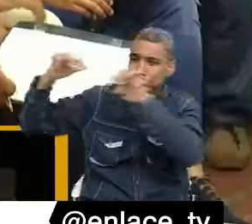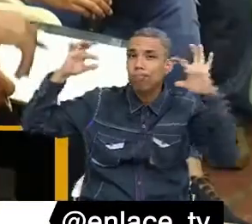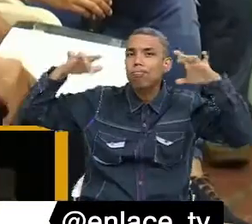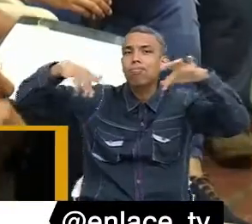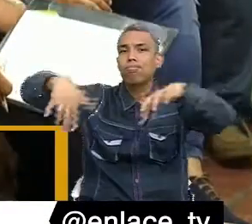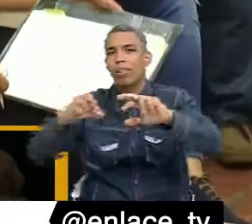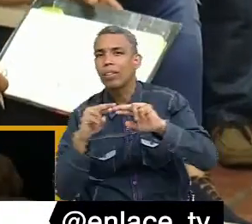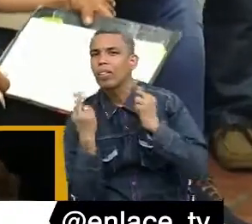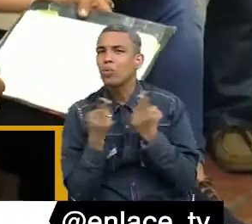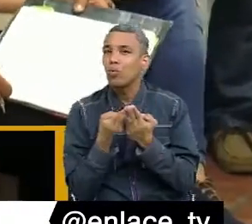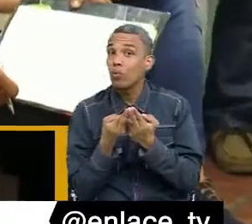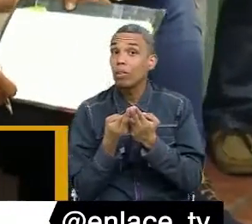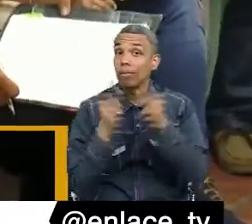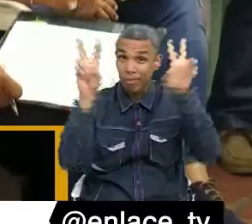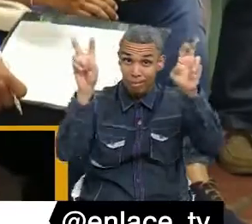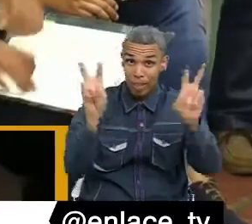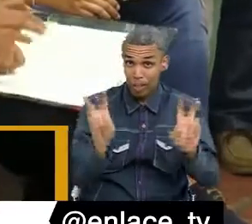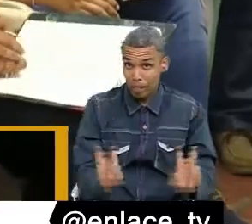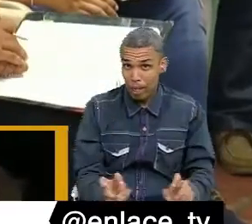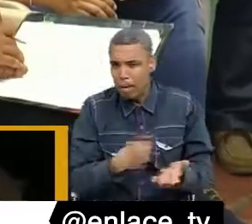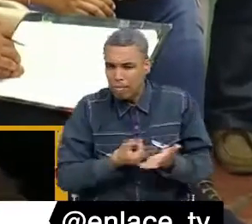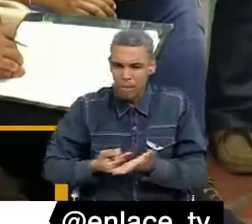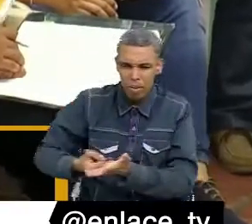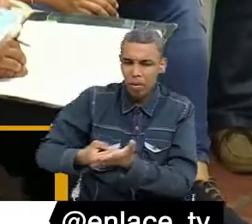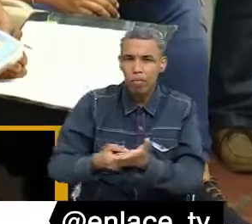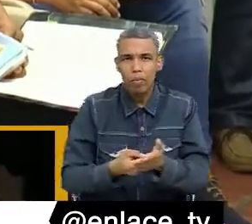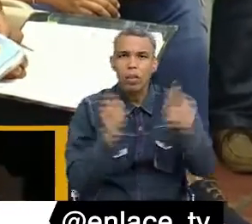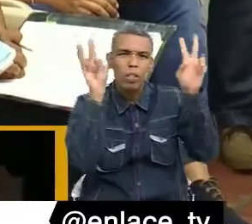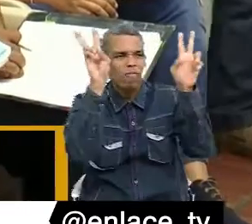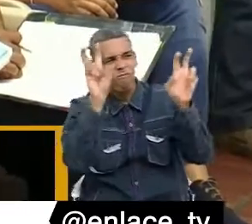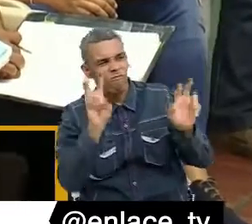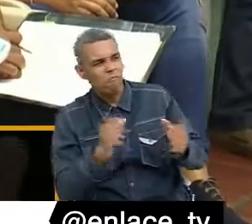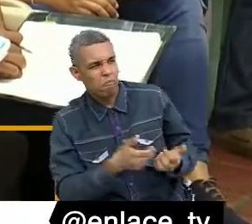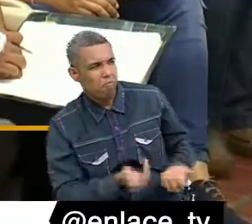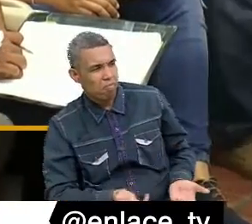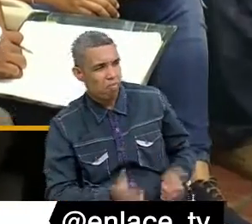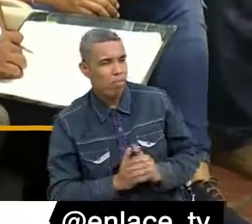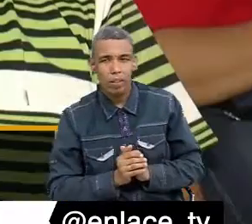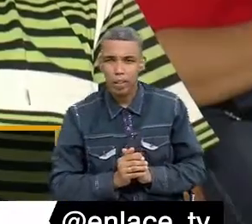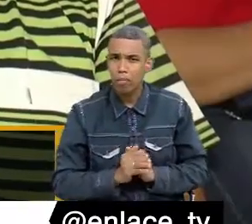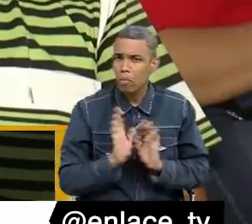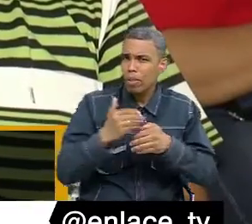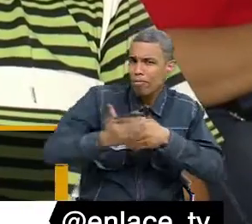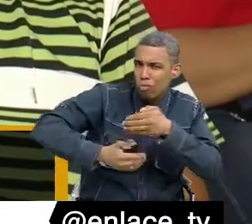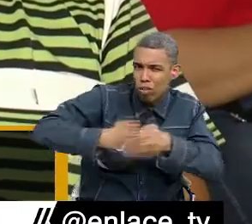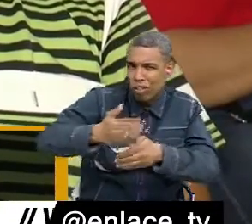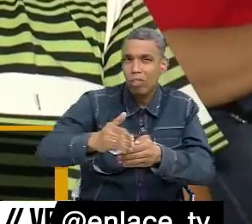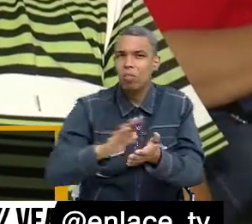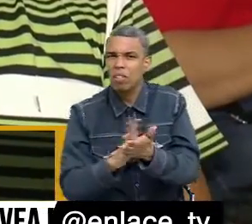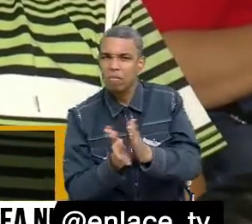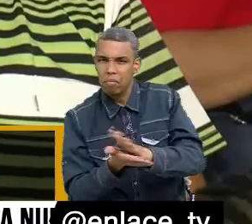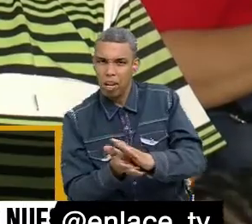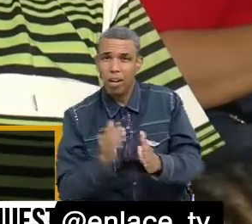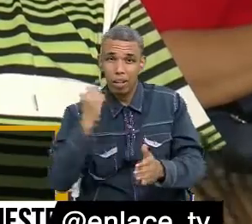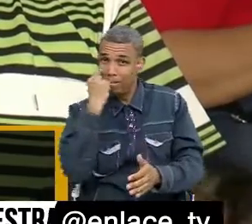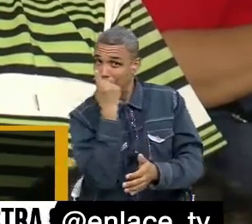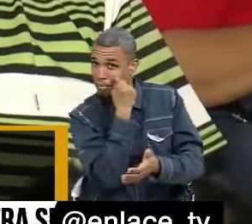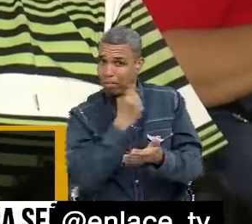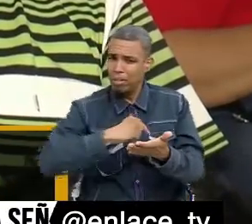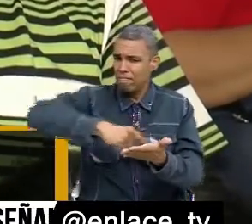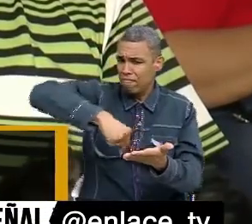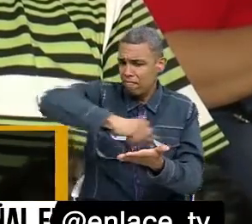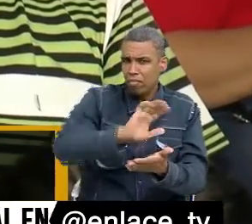temas de relevancia a nivel nacional. Temas como el posconflicto, pero también temas como posibles honorarios